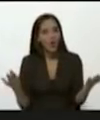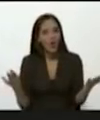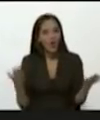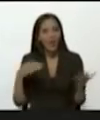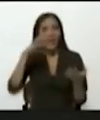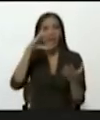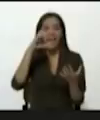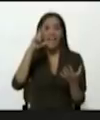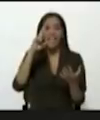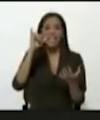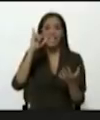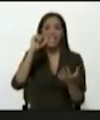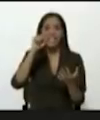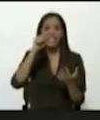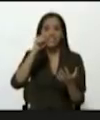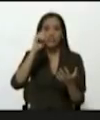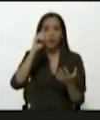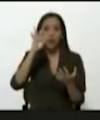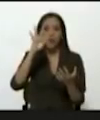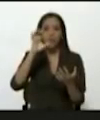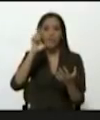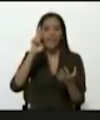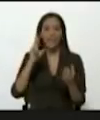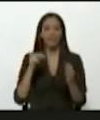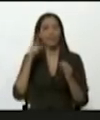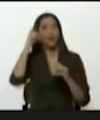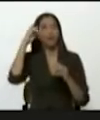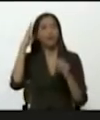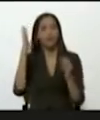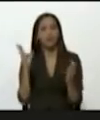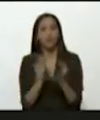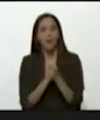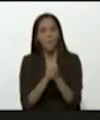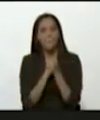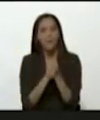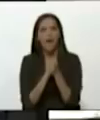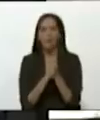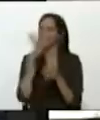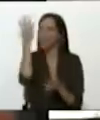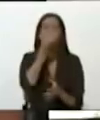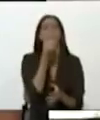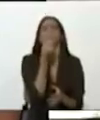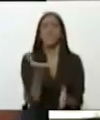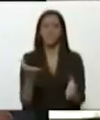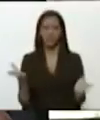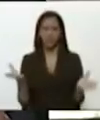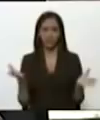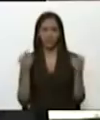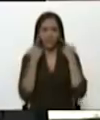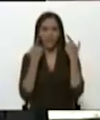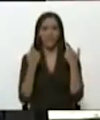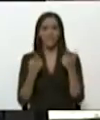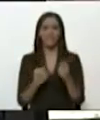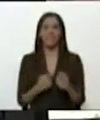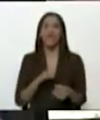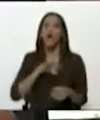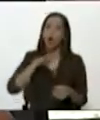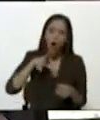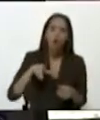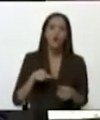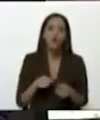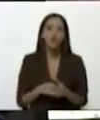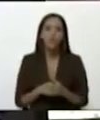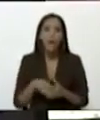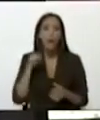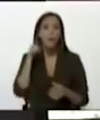Christopher, por el amor a Dios, compadre. Qué foto más linda. Qué bello te ves ahí. Qué corrupto. Porque